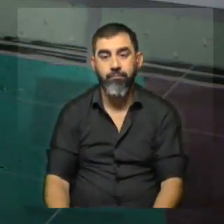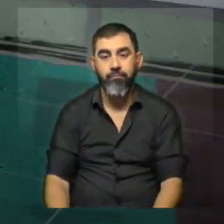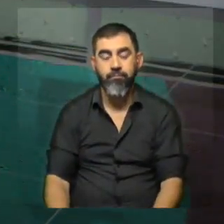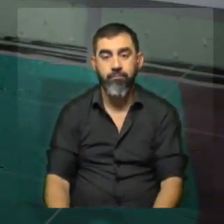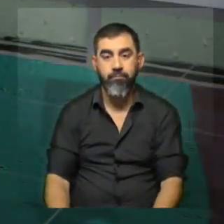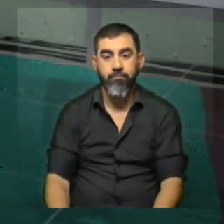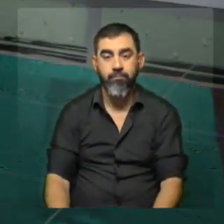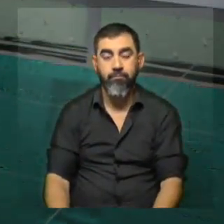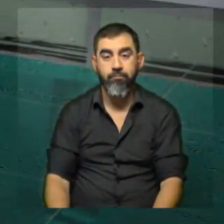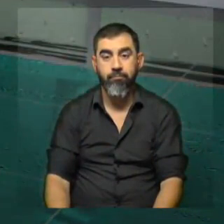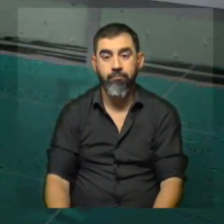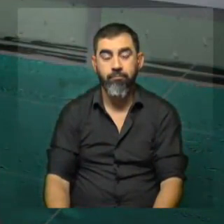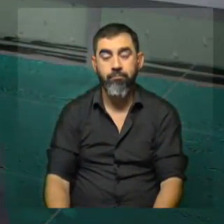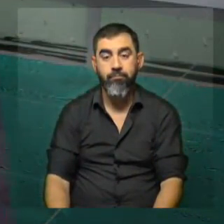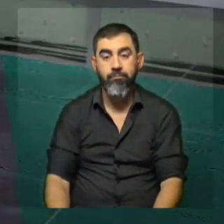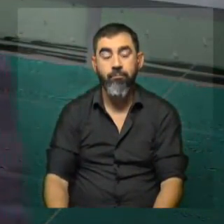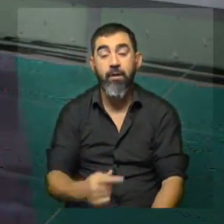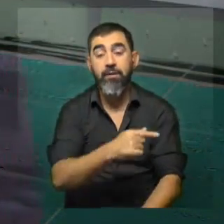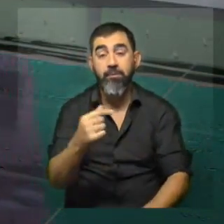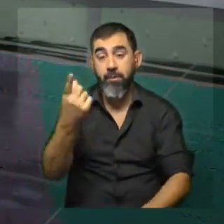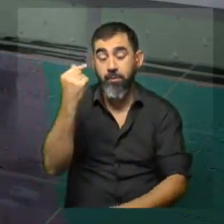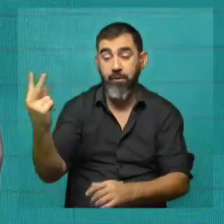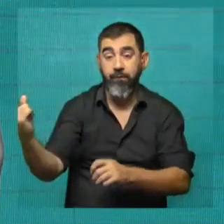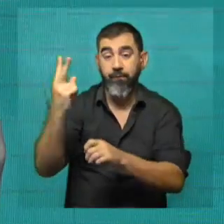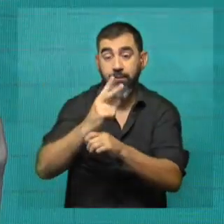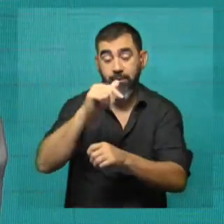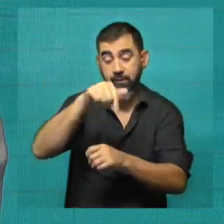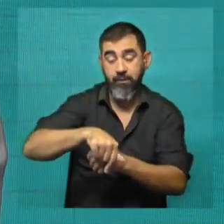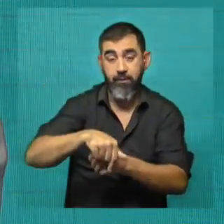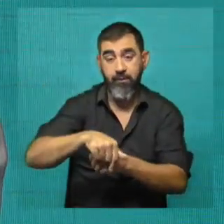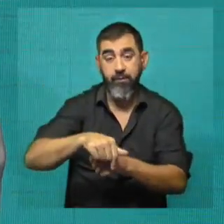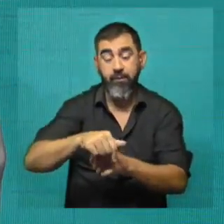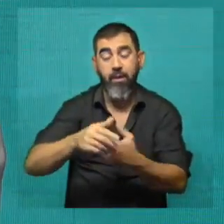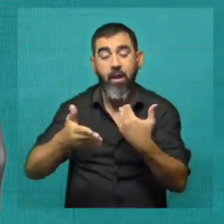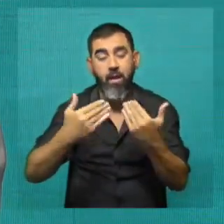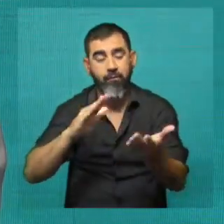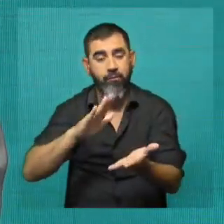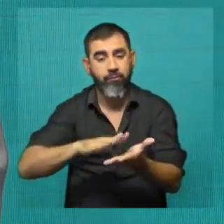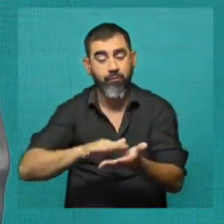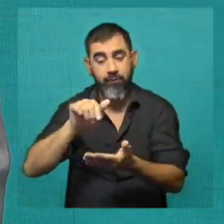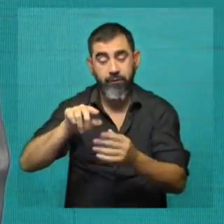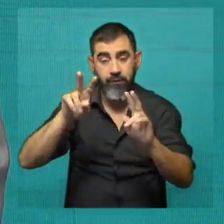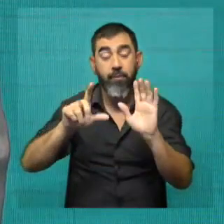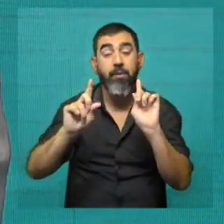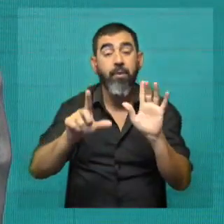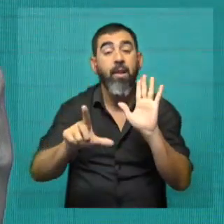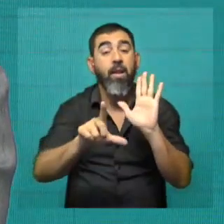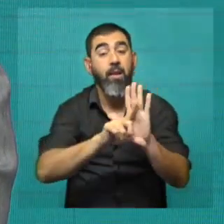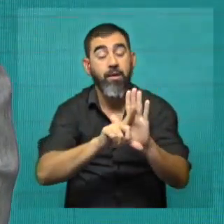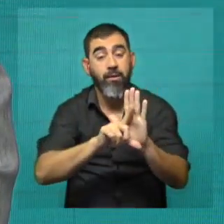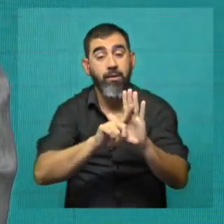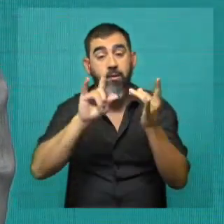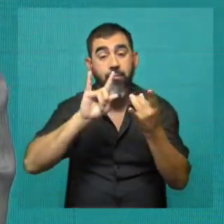¿no? Estuvo Pablo Benítez la semana pasada acá en piso, en MB Noticias, habló de eso, habló de esta ley que en